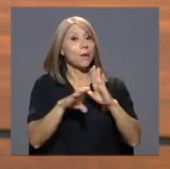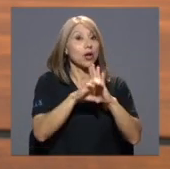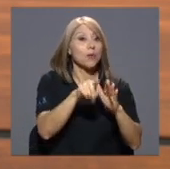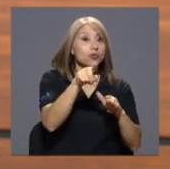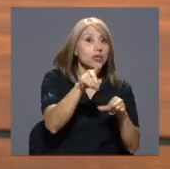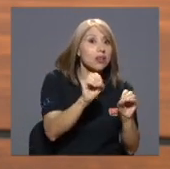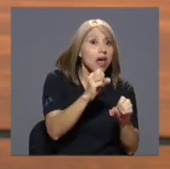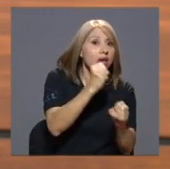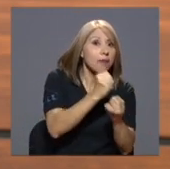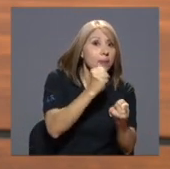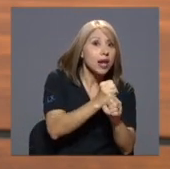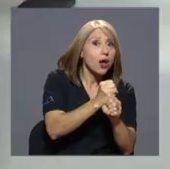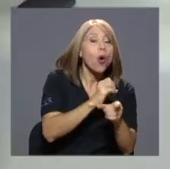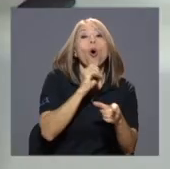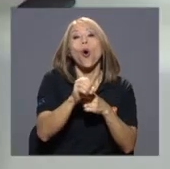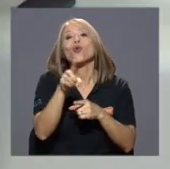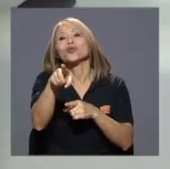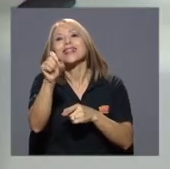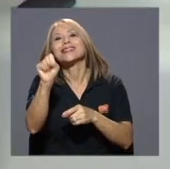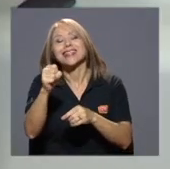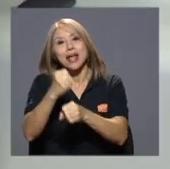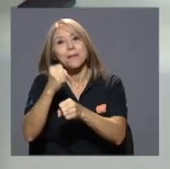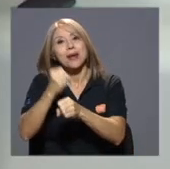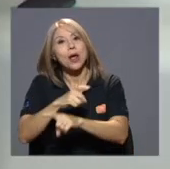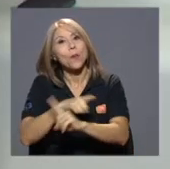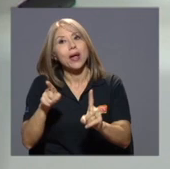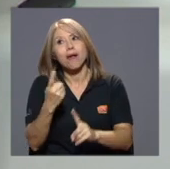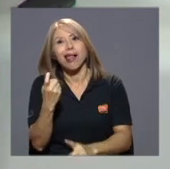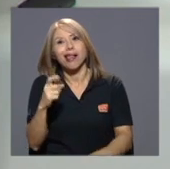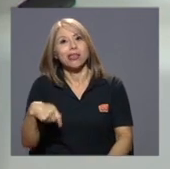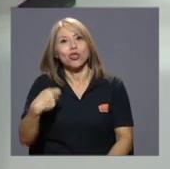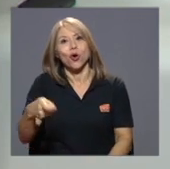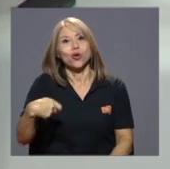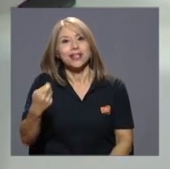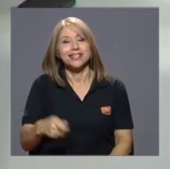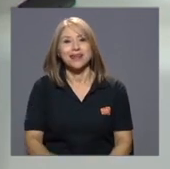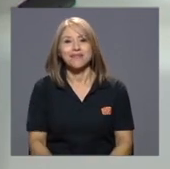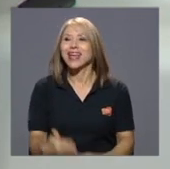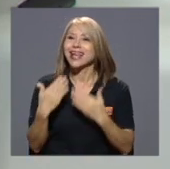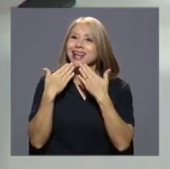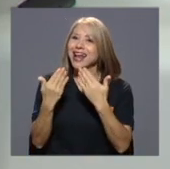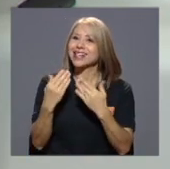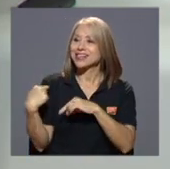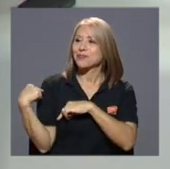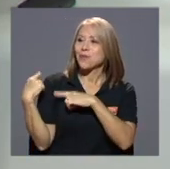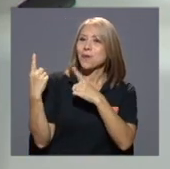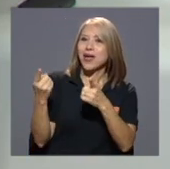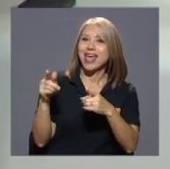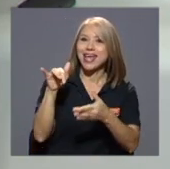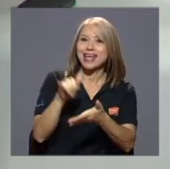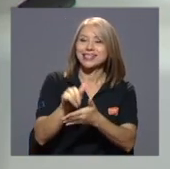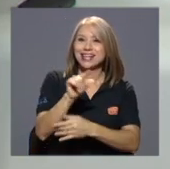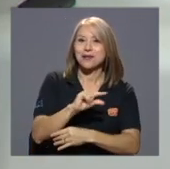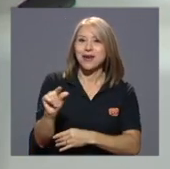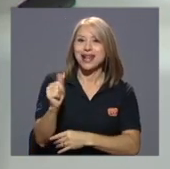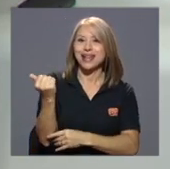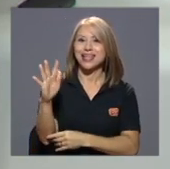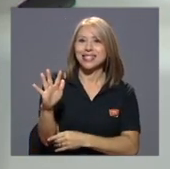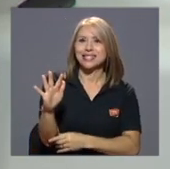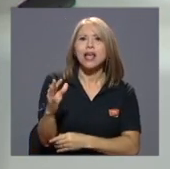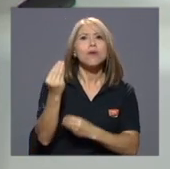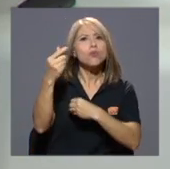lo tengas y no cotices. Don Álvaro, de verdad que muchas gracias por estar con nosotros en esta semana en el 15 y sobre todo porque tenía tiempo de no escuchar